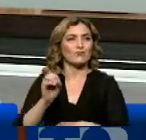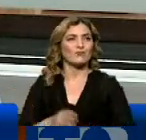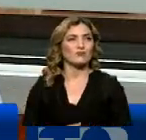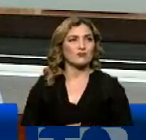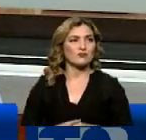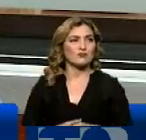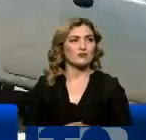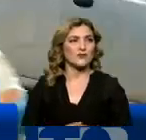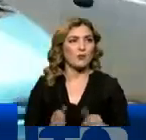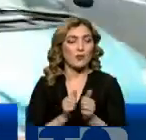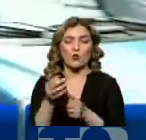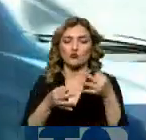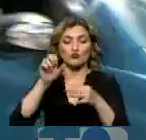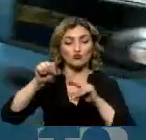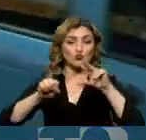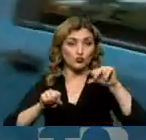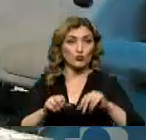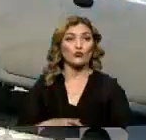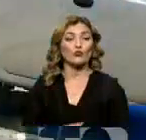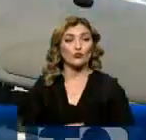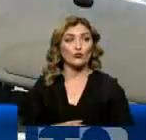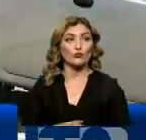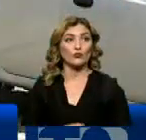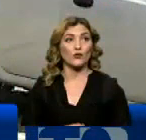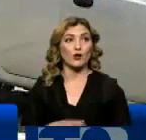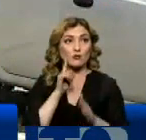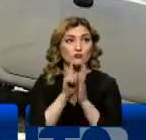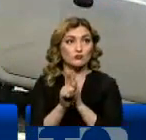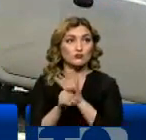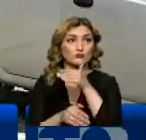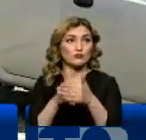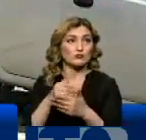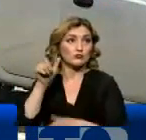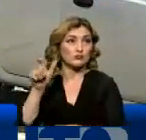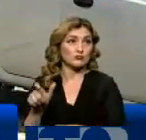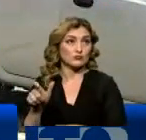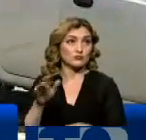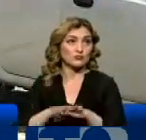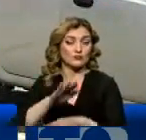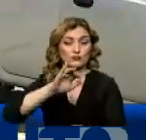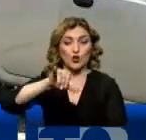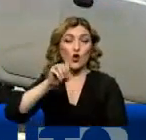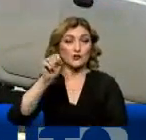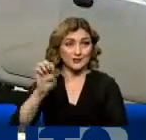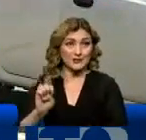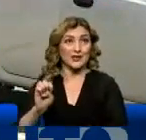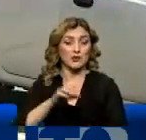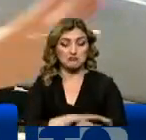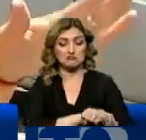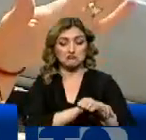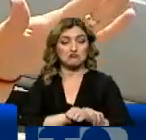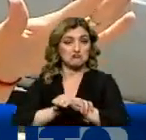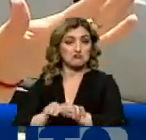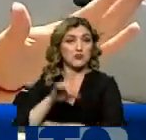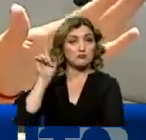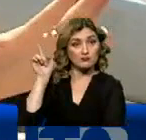que pasamos la etapa de juicio. Luego de la audiencia de formulación de cargos, el agresor de Freddy Paredes, José Manuel Guacho Anilema, fue trasladado hasta